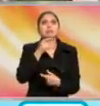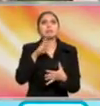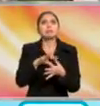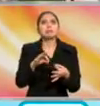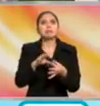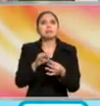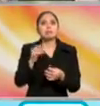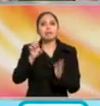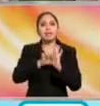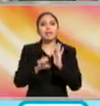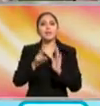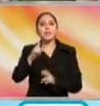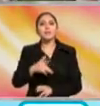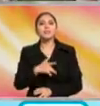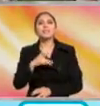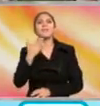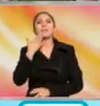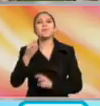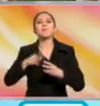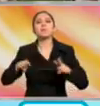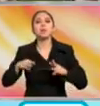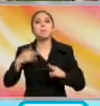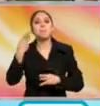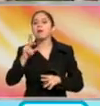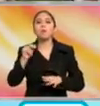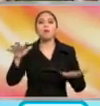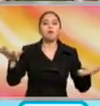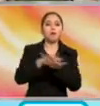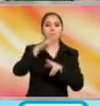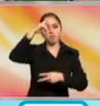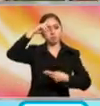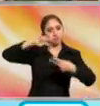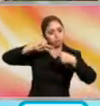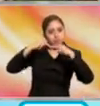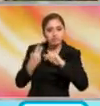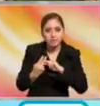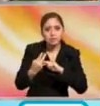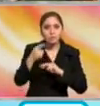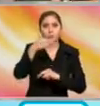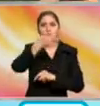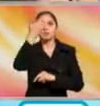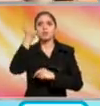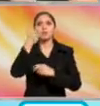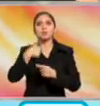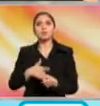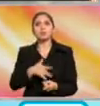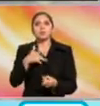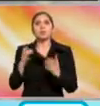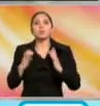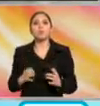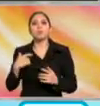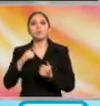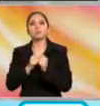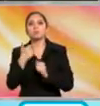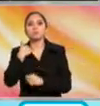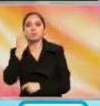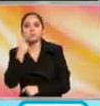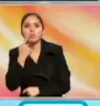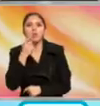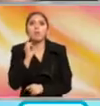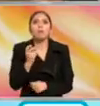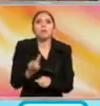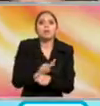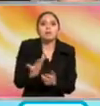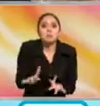Entonces te rompe el ritmo, Claro. te rompe la algarabía y ya no sabes si vas a llorar, qué pasa. Y entonces